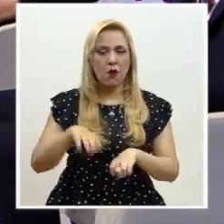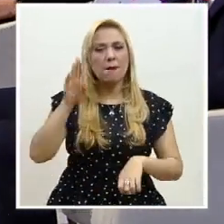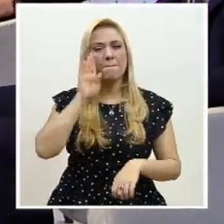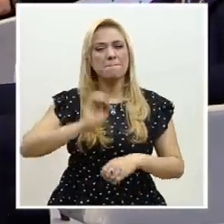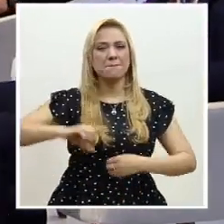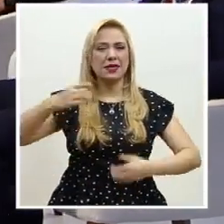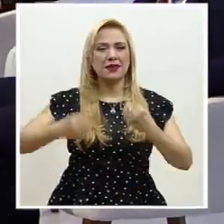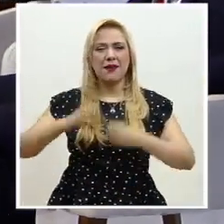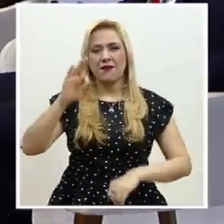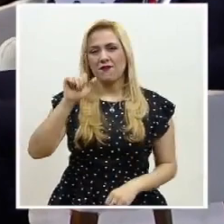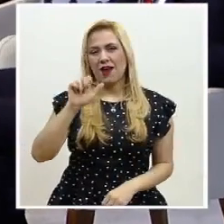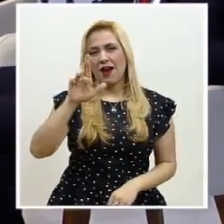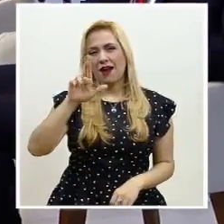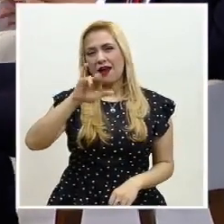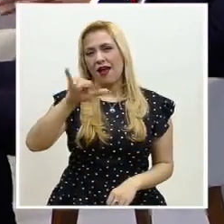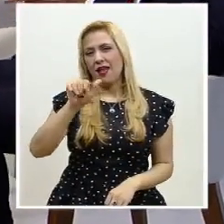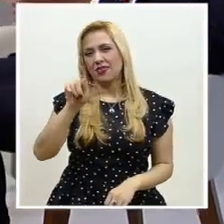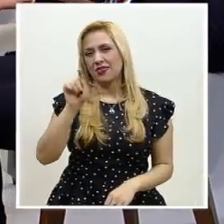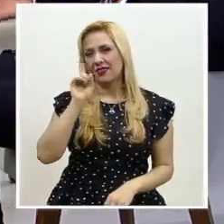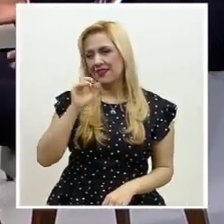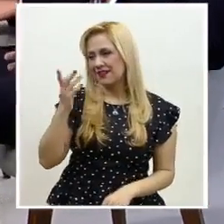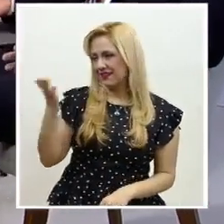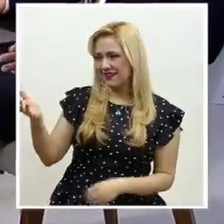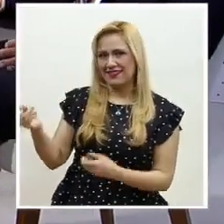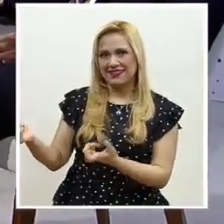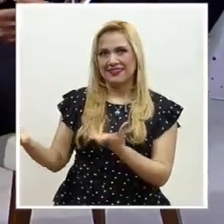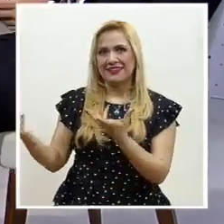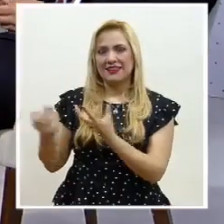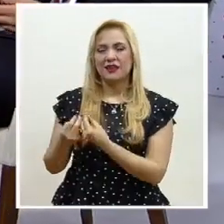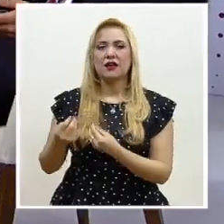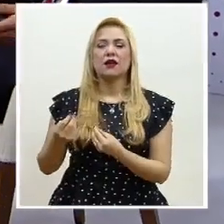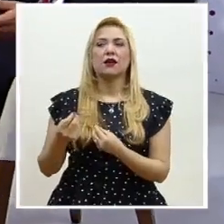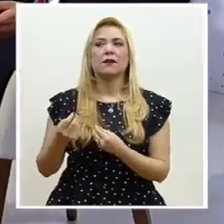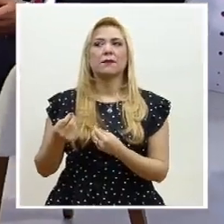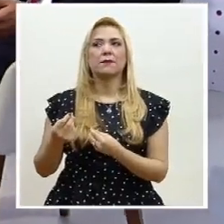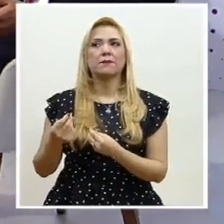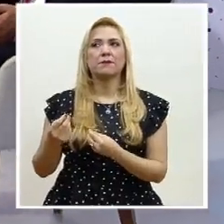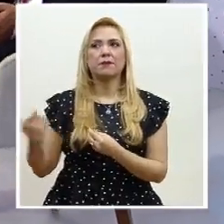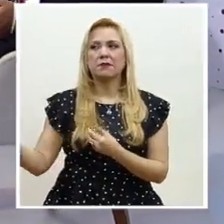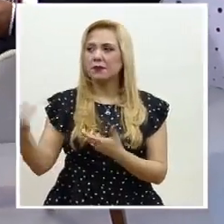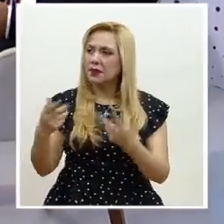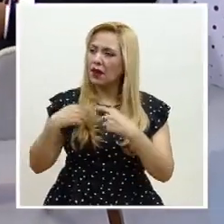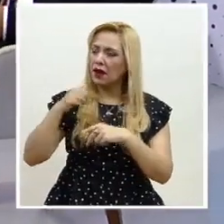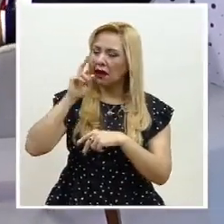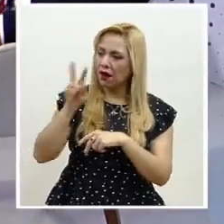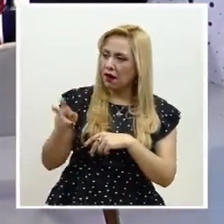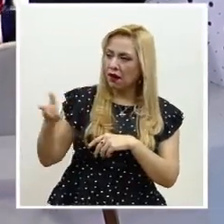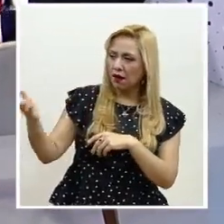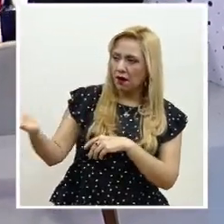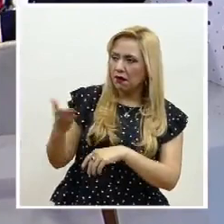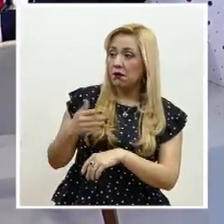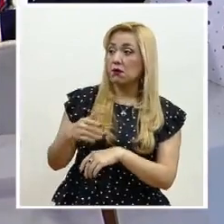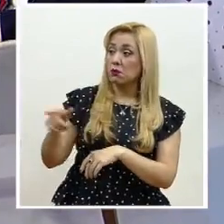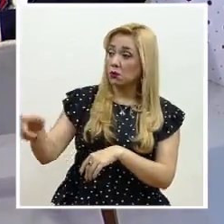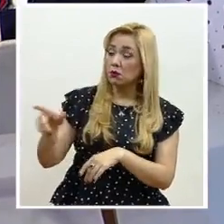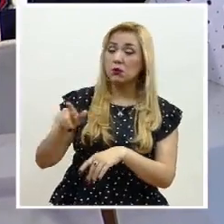Ríos Farhat y creo que de los secretarios y secretarias que quedan, tal vez será yo el que queda con más tiempo